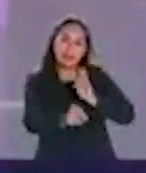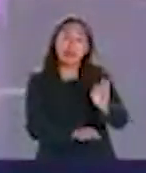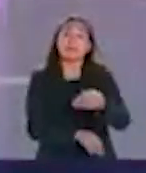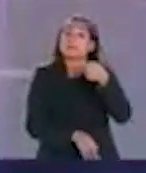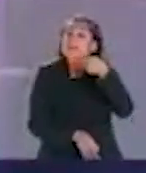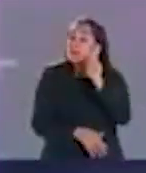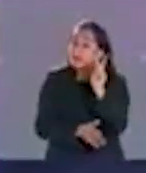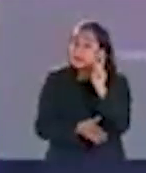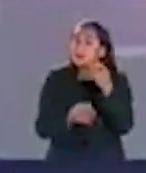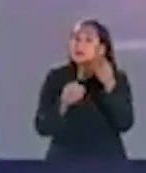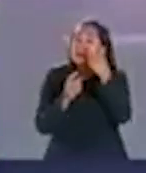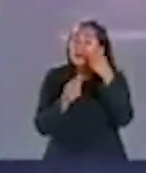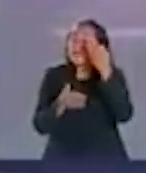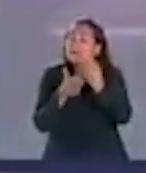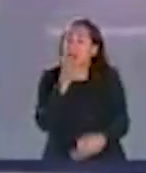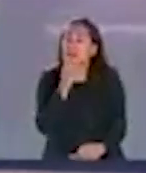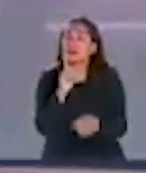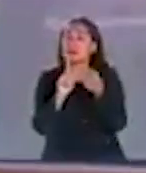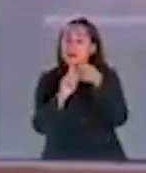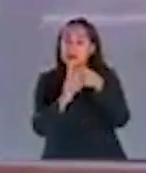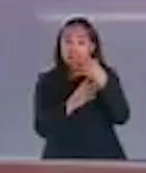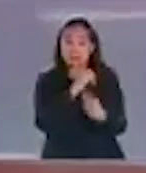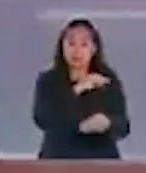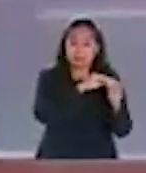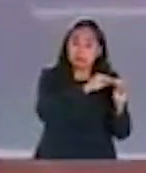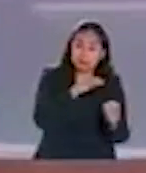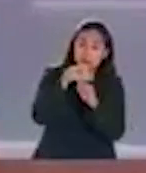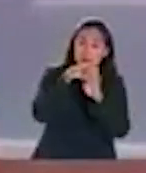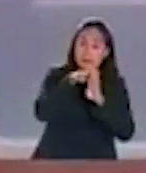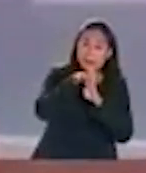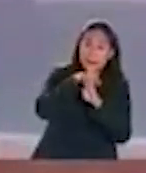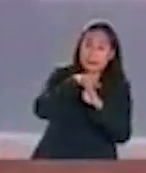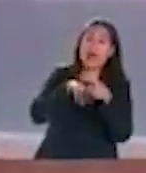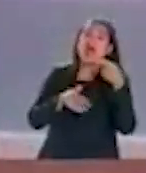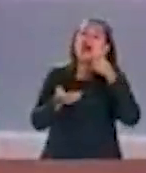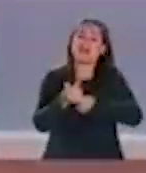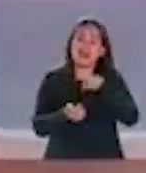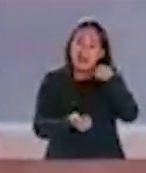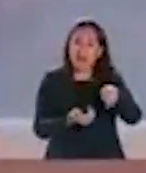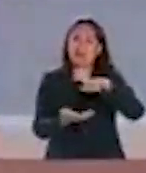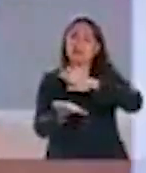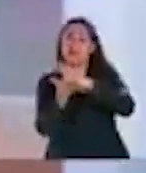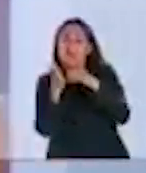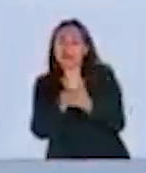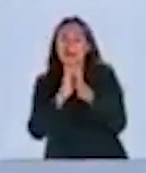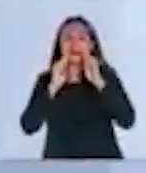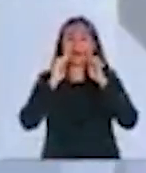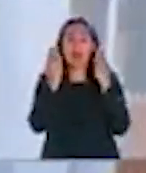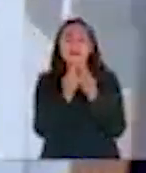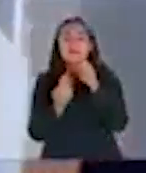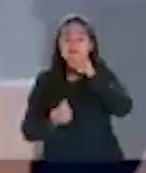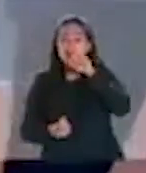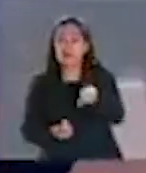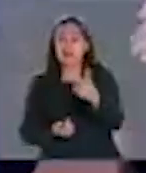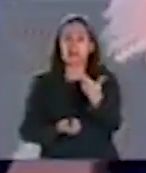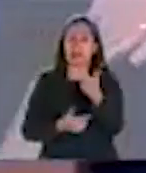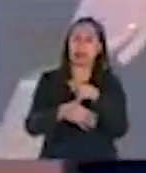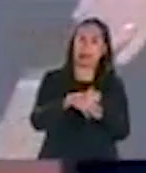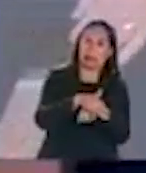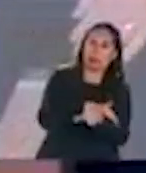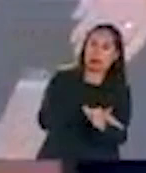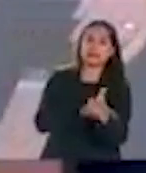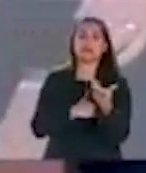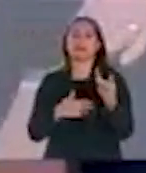mucha de esa migración tiene implícito también delincuencia organizada muchas de esas migración implica lavado de dinero implica trata